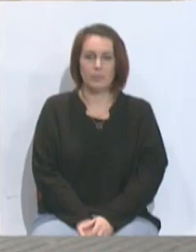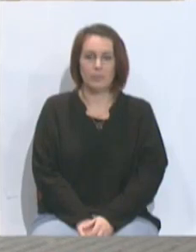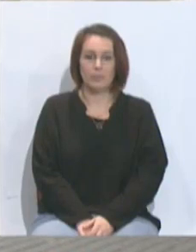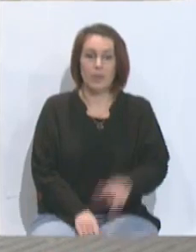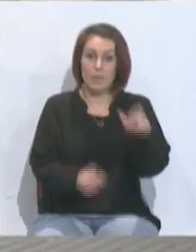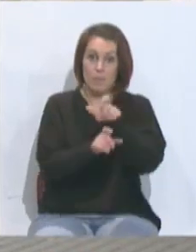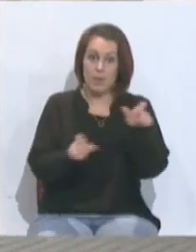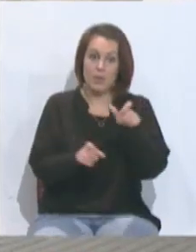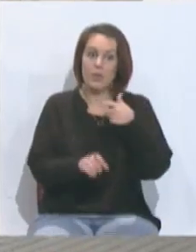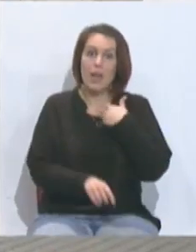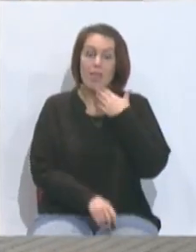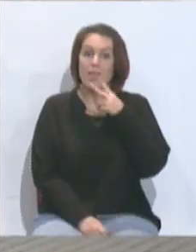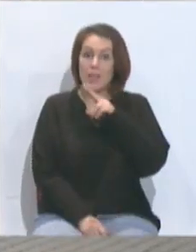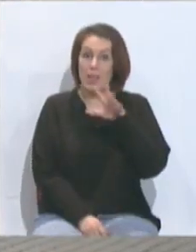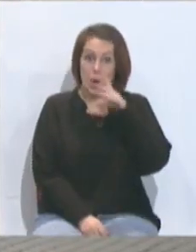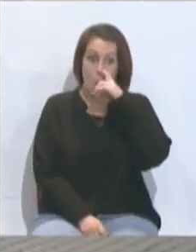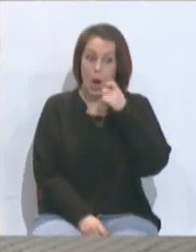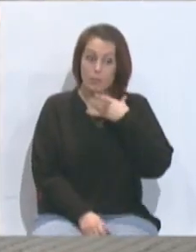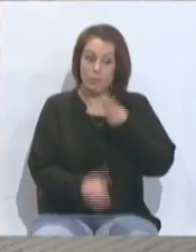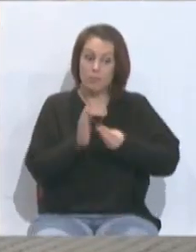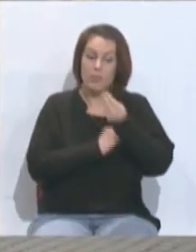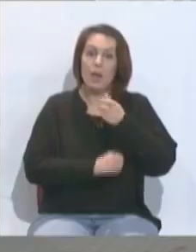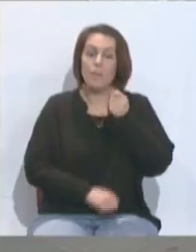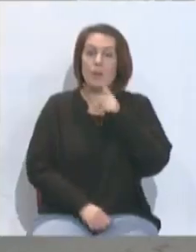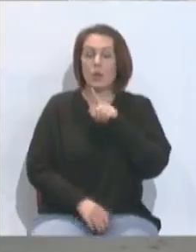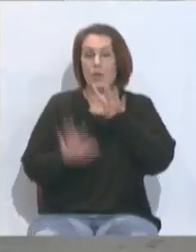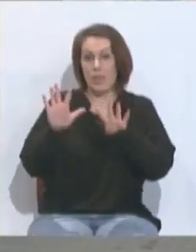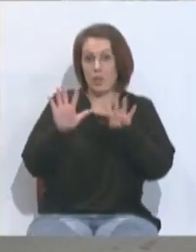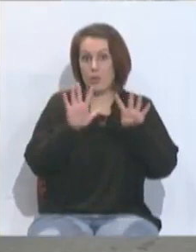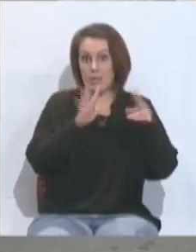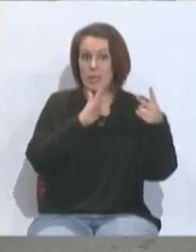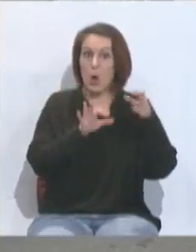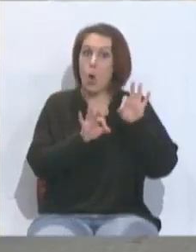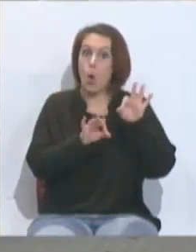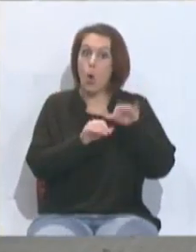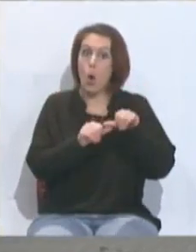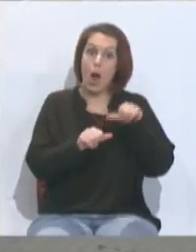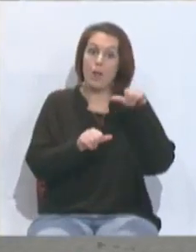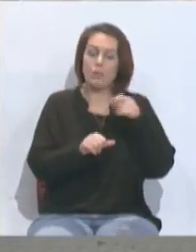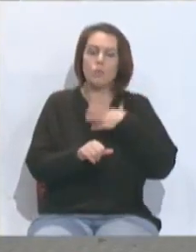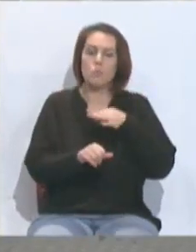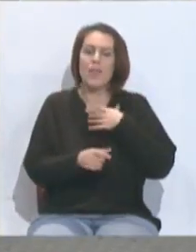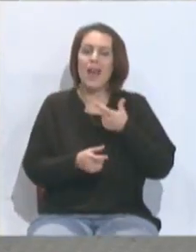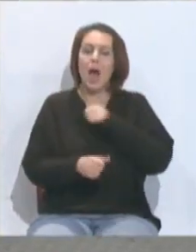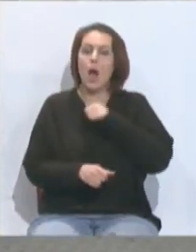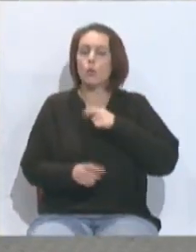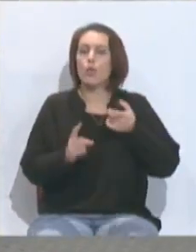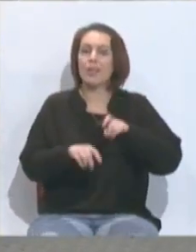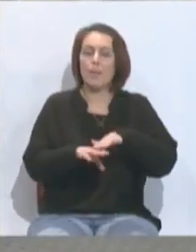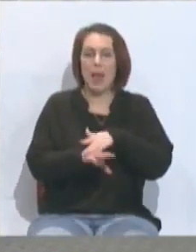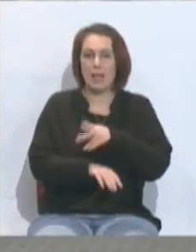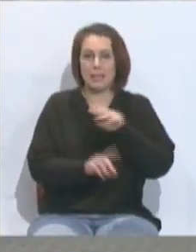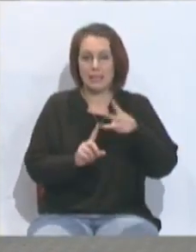Y las personas que tengan 25 años, nacidas en 1997 o años anteriores, se tienen abierta la opción de autocita para la tercera